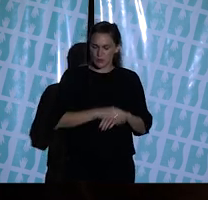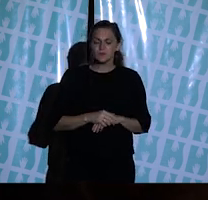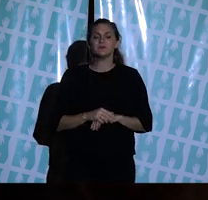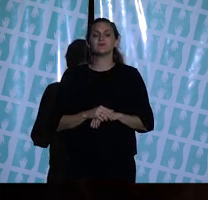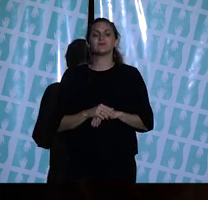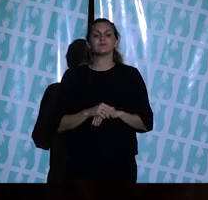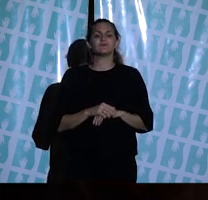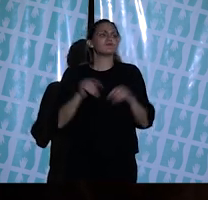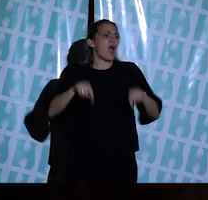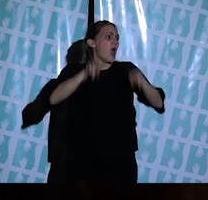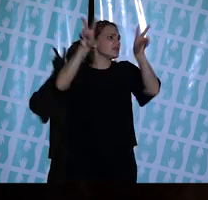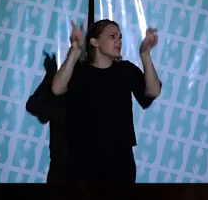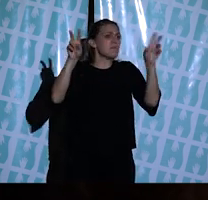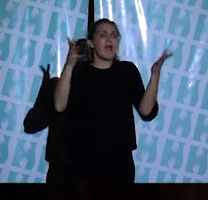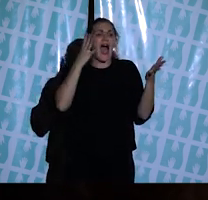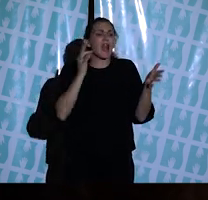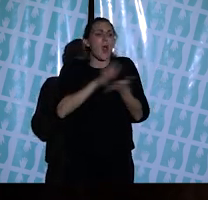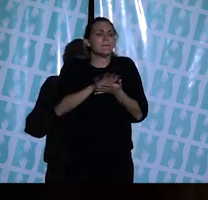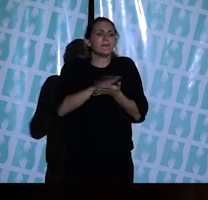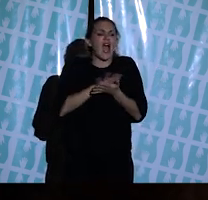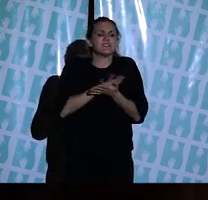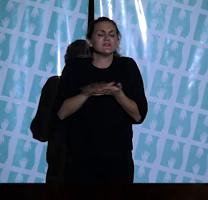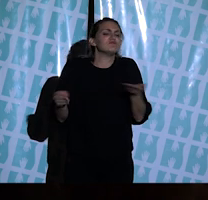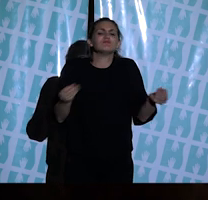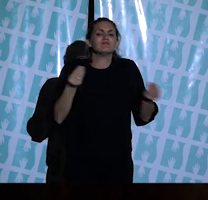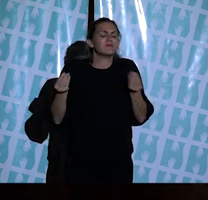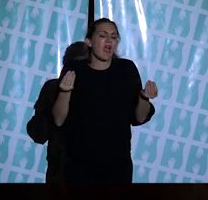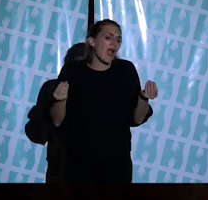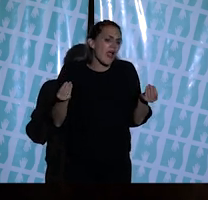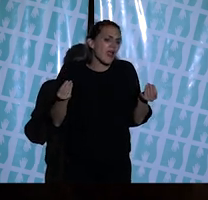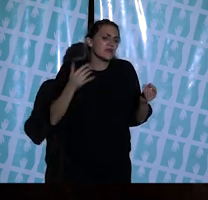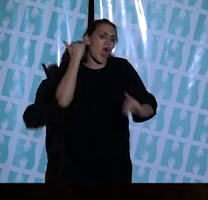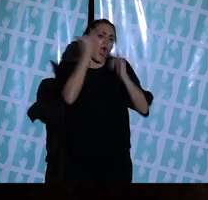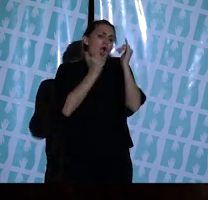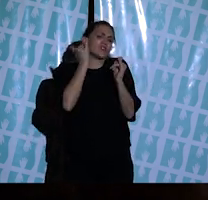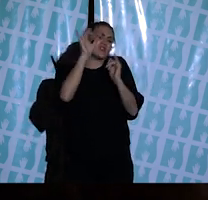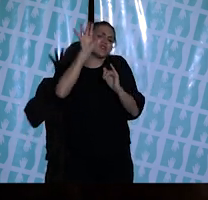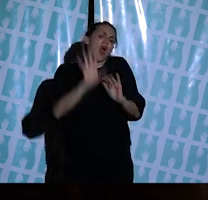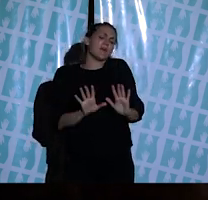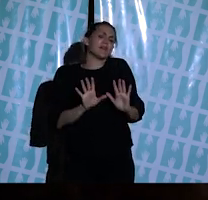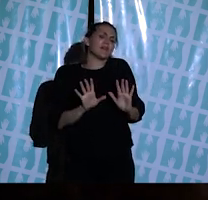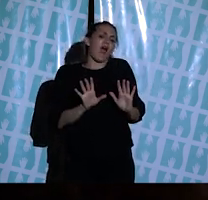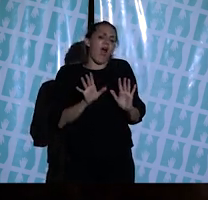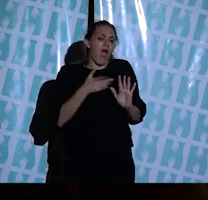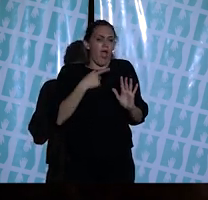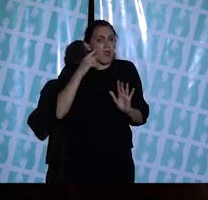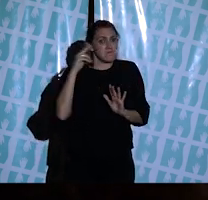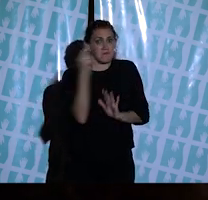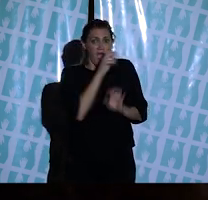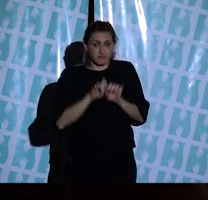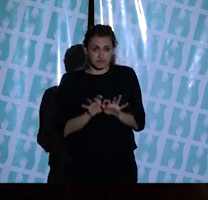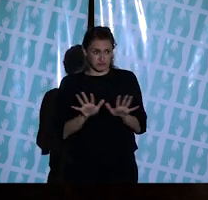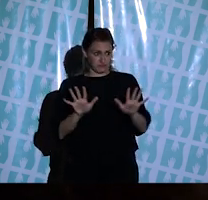a la neurobiología básica de las adicciones, quiero contarles simplemente que, bueno, estas son las ramas que hacen